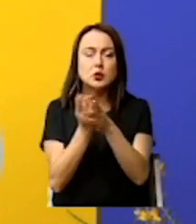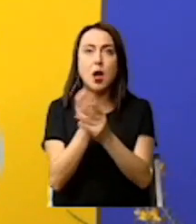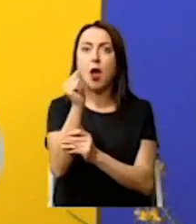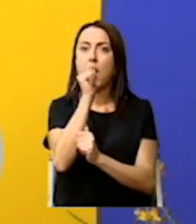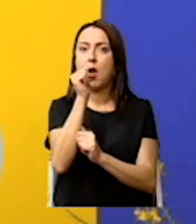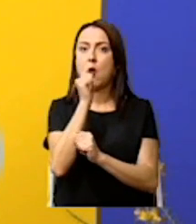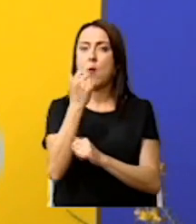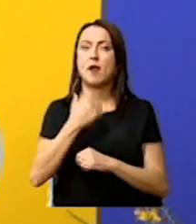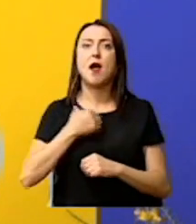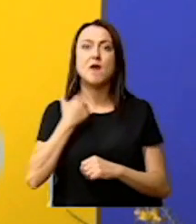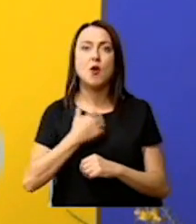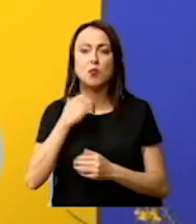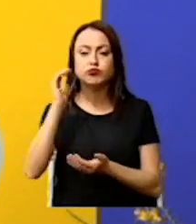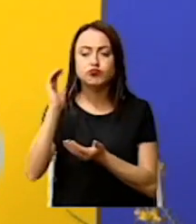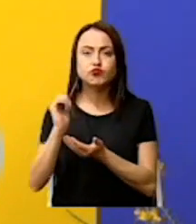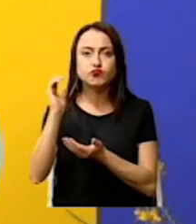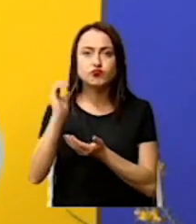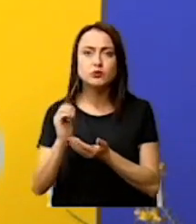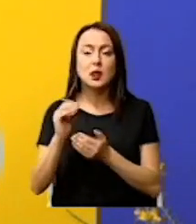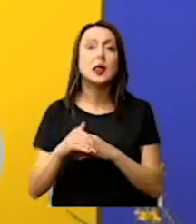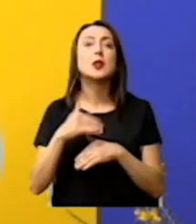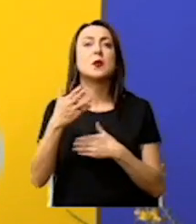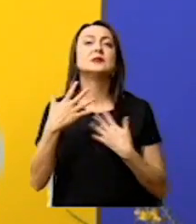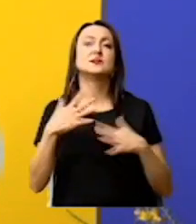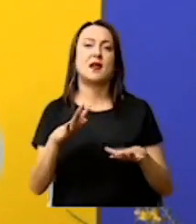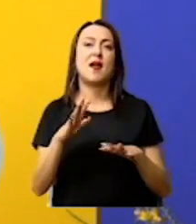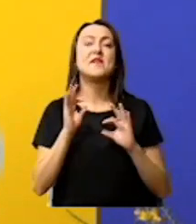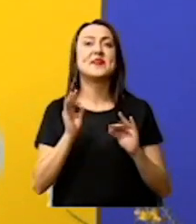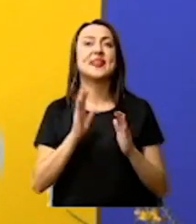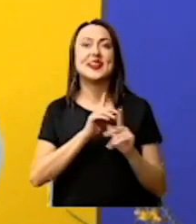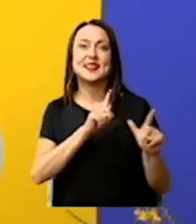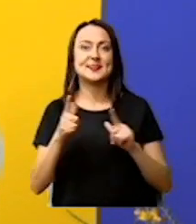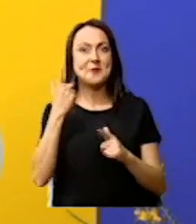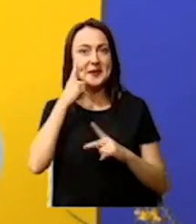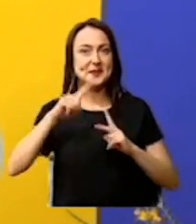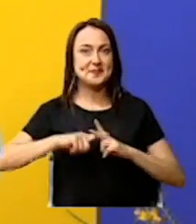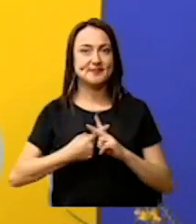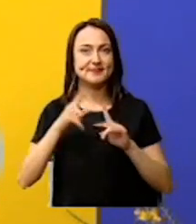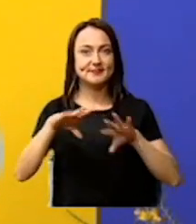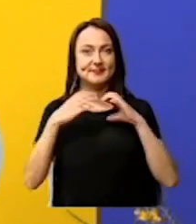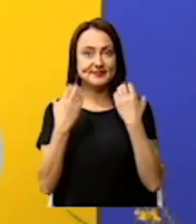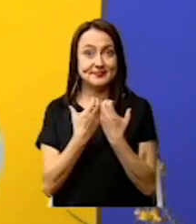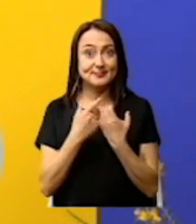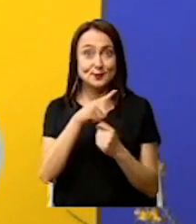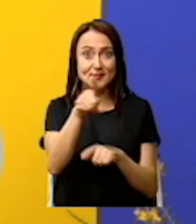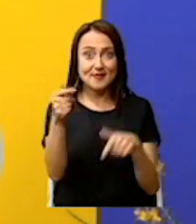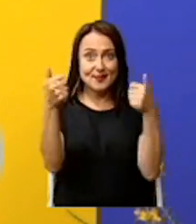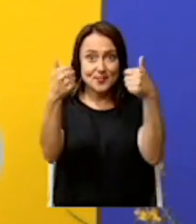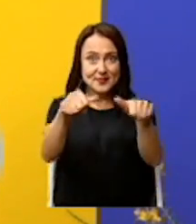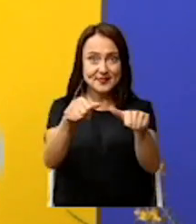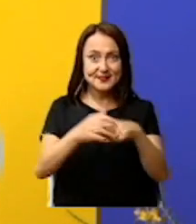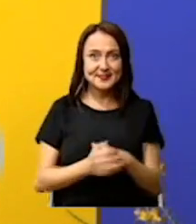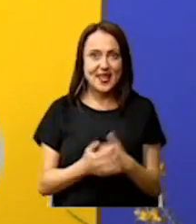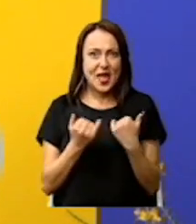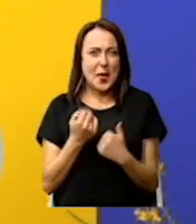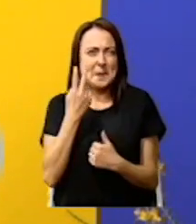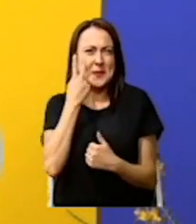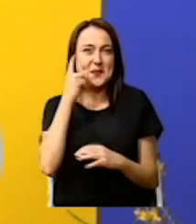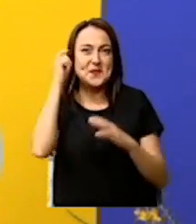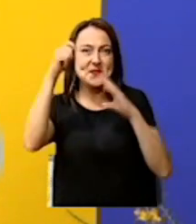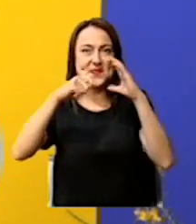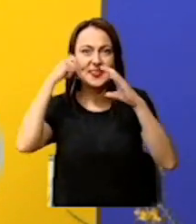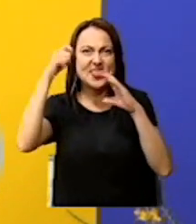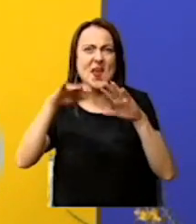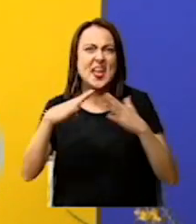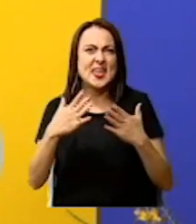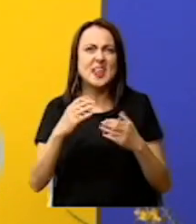agüita y jabón y luego ya vamos a estar bien listos para empezar la clase. ¿Les parece? Vamos a ver un video de qué es